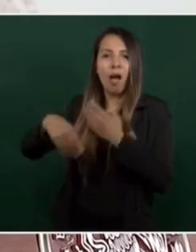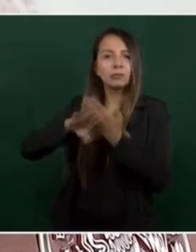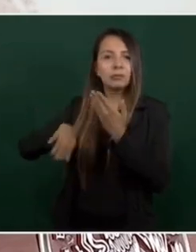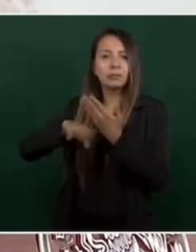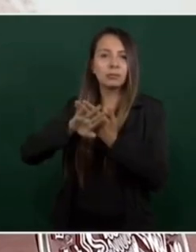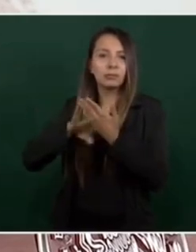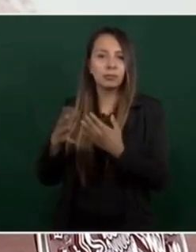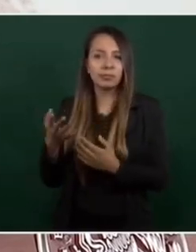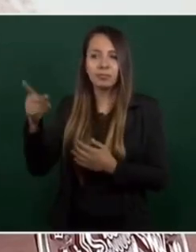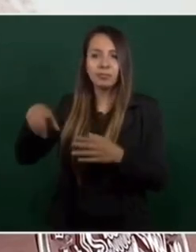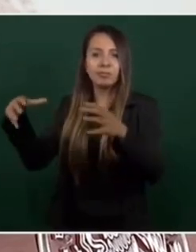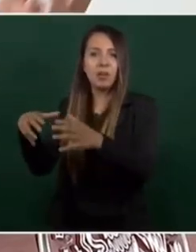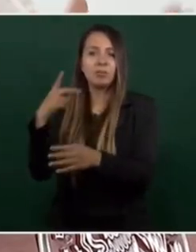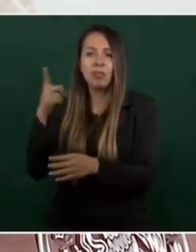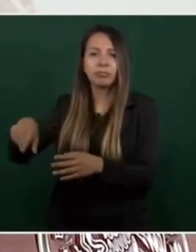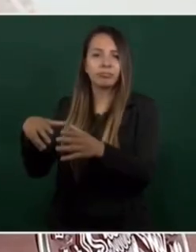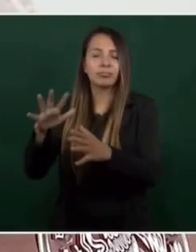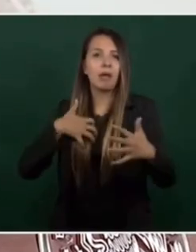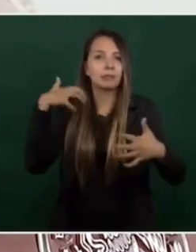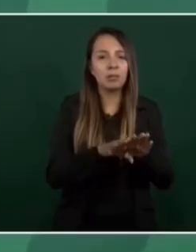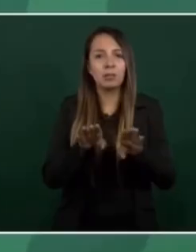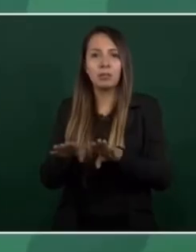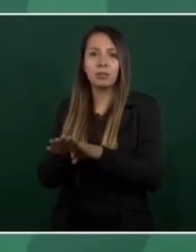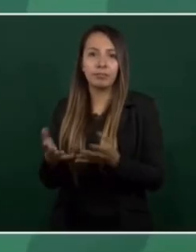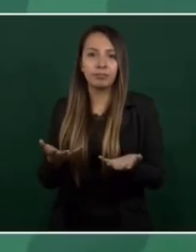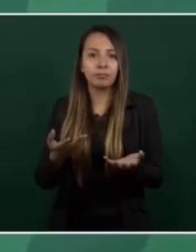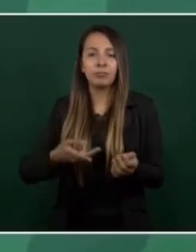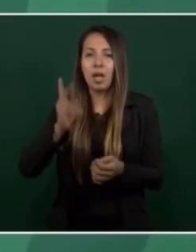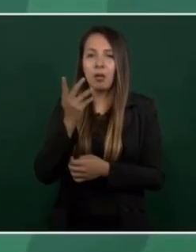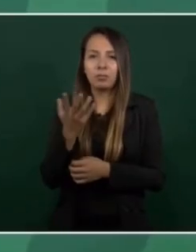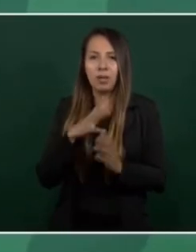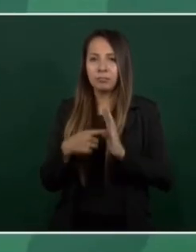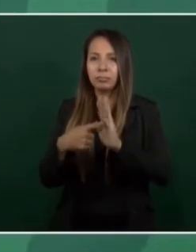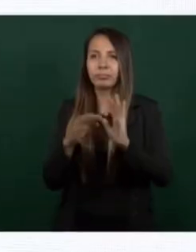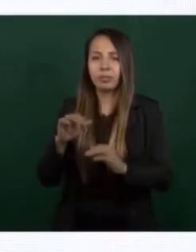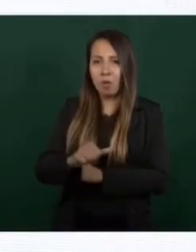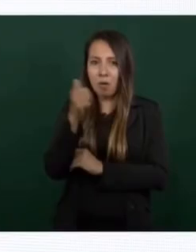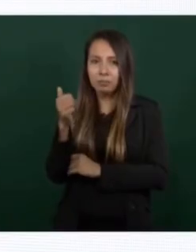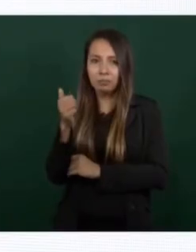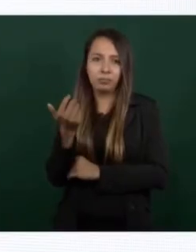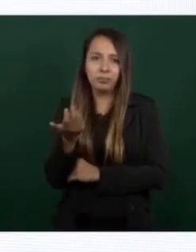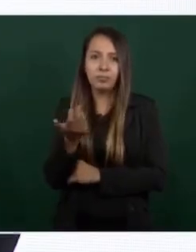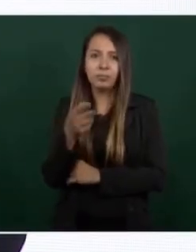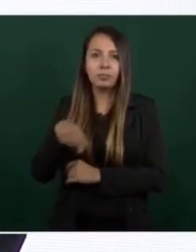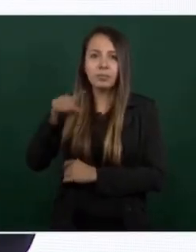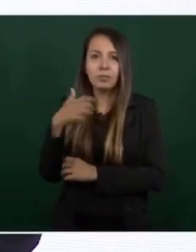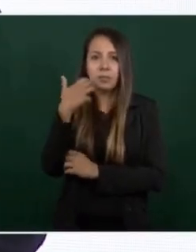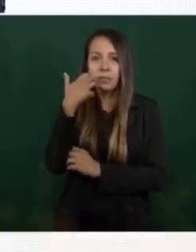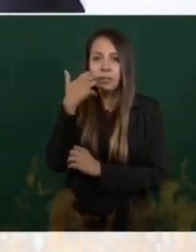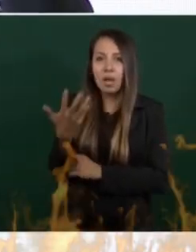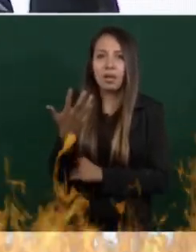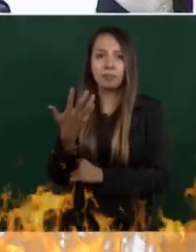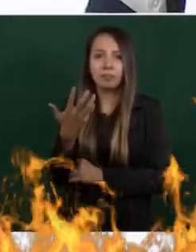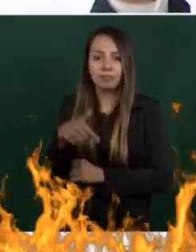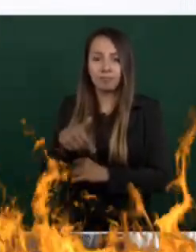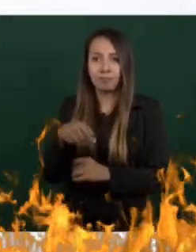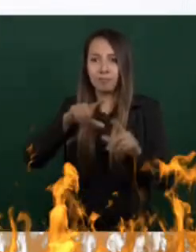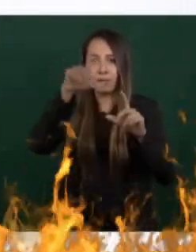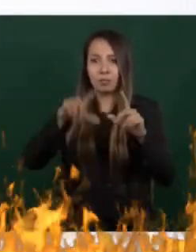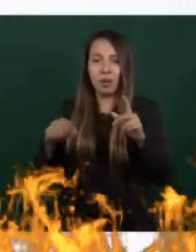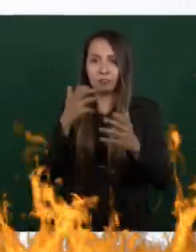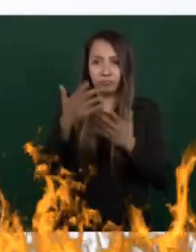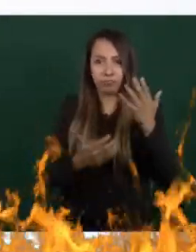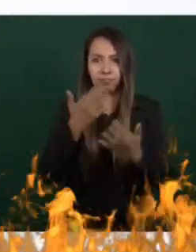Los conservadores están desesperados, ya no saben qué hacer. Pero la realidad es otra. Ellos quieren crear una percepción. El país se está incendiando.